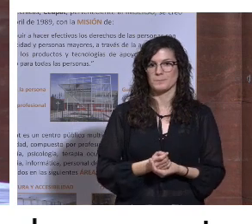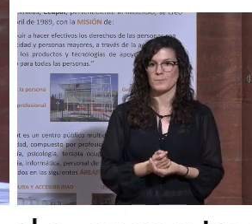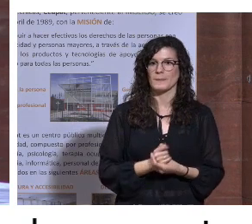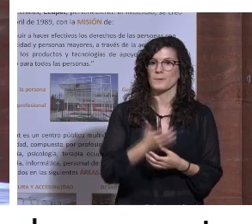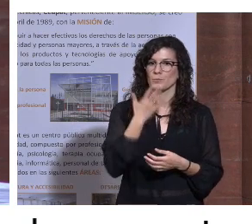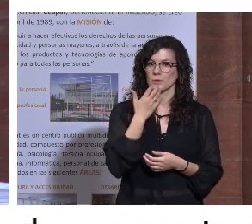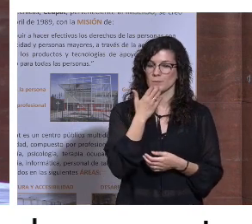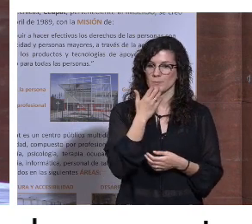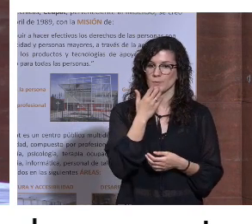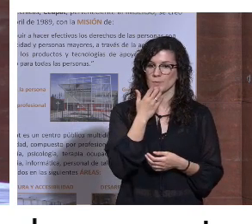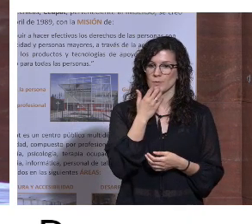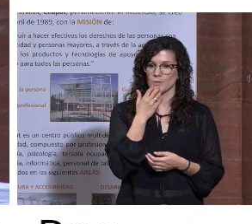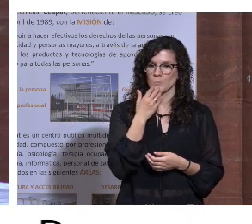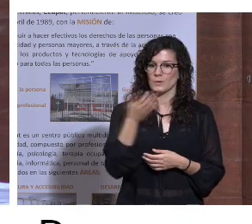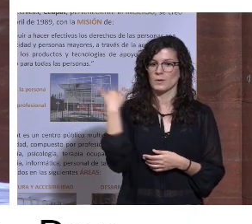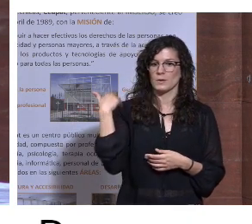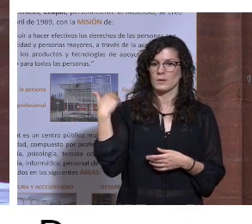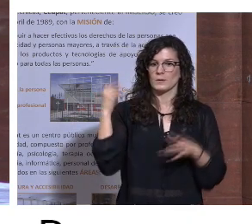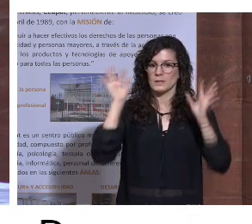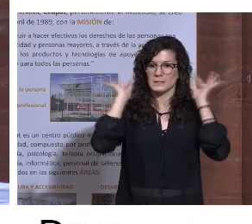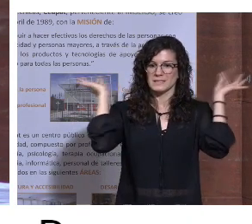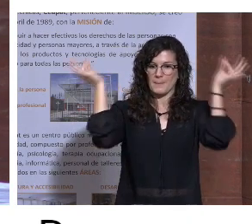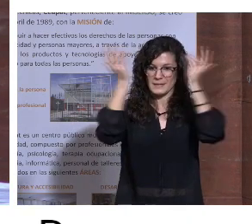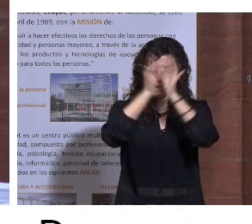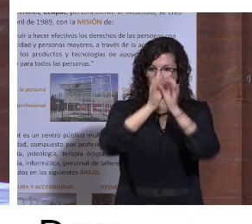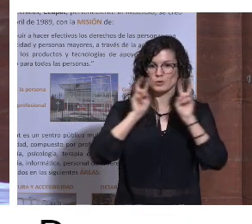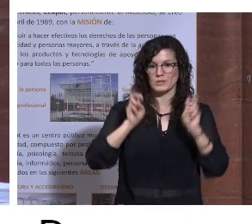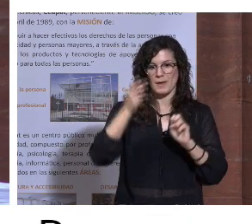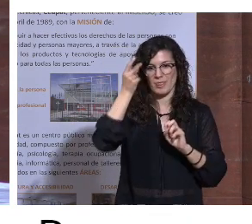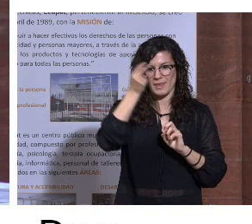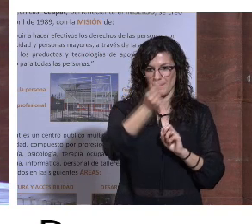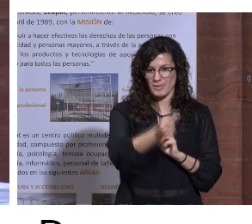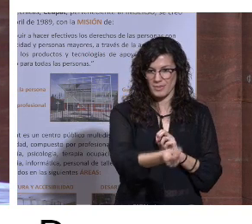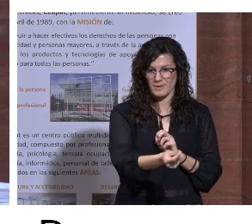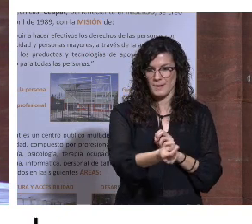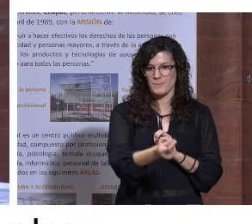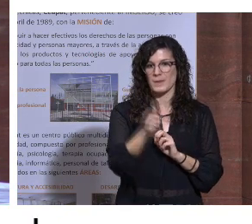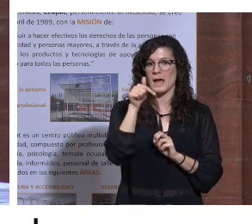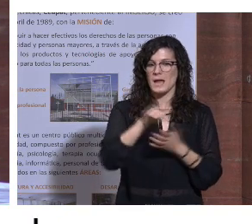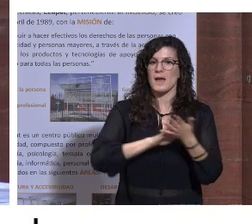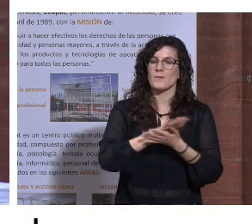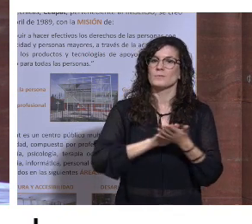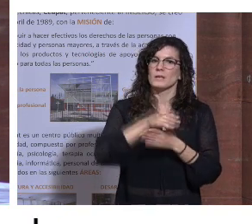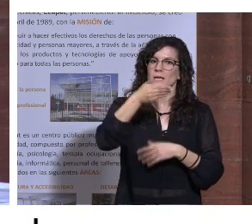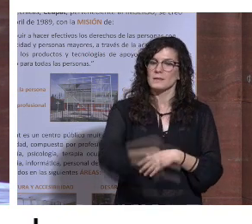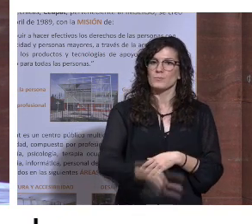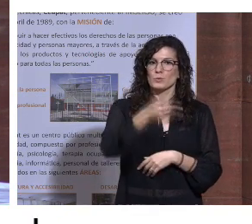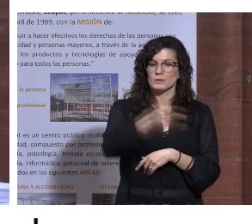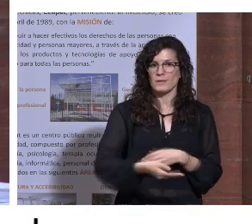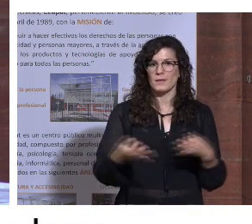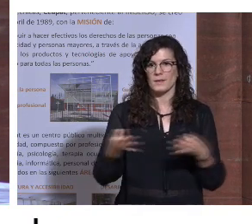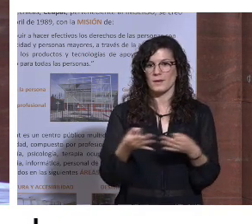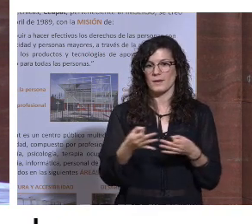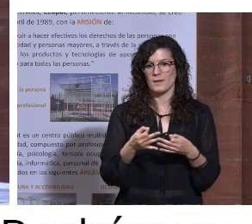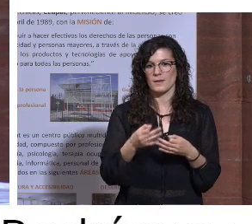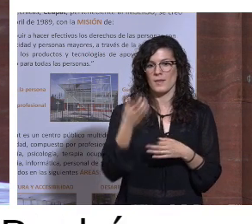un seminario bilateral sobre demencia que participa Cristina Rodríguez y la importancia de la colaboración entre